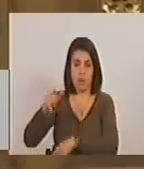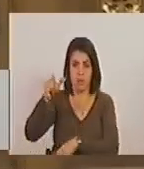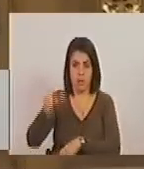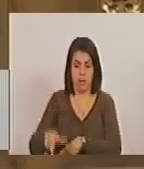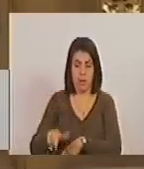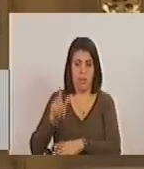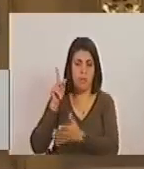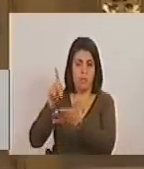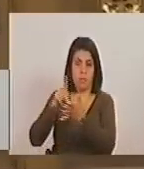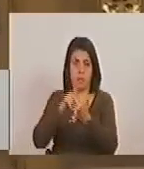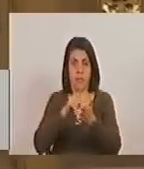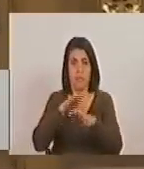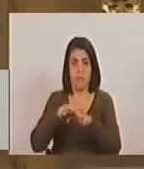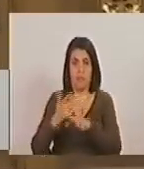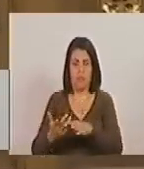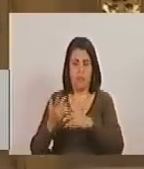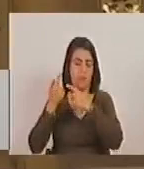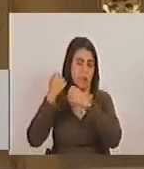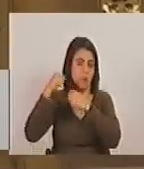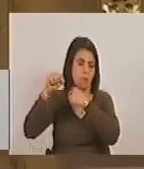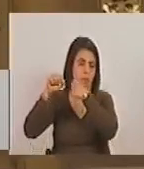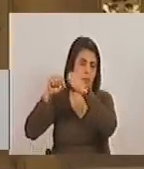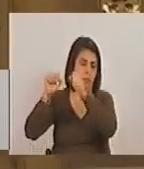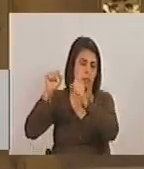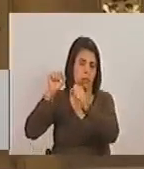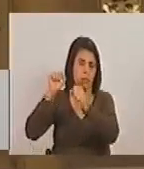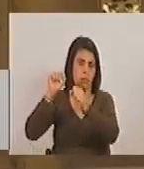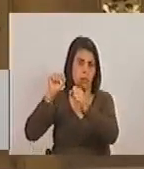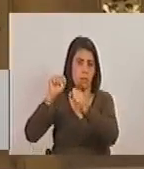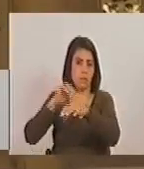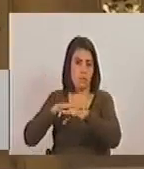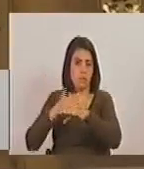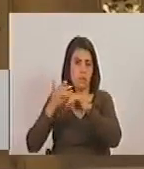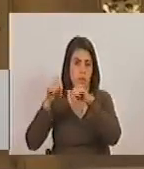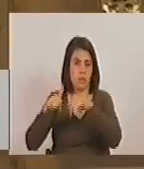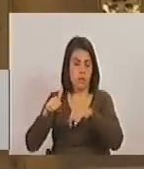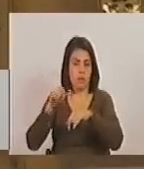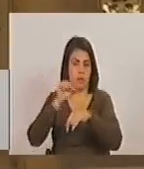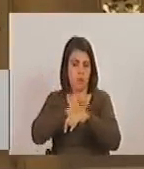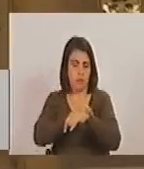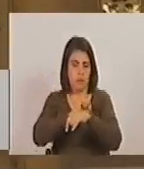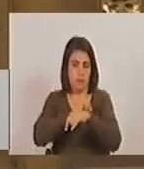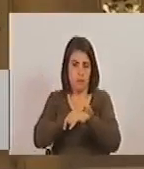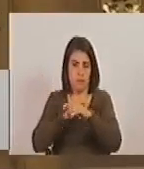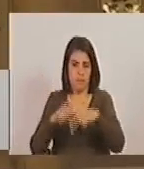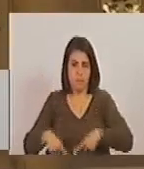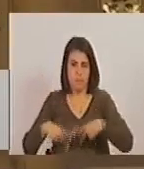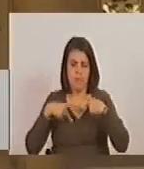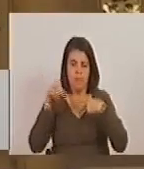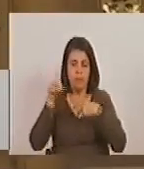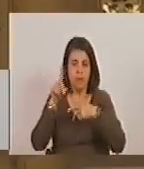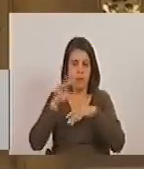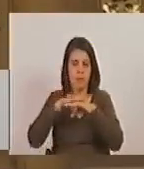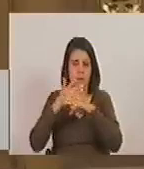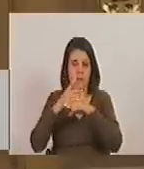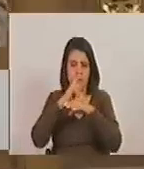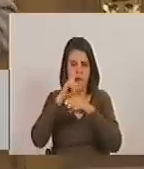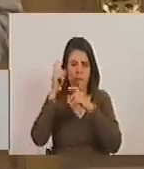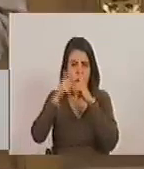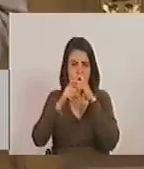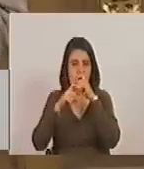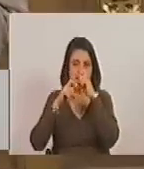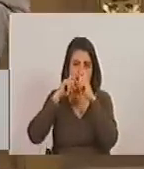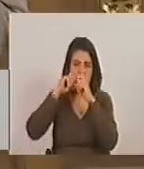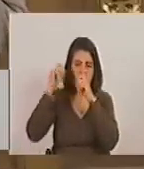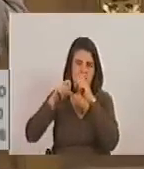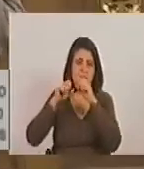ciudadano y partisano. La indiferencia es cobardía, no vida. Por eso odio a los indiferentes. Y esto me